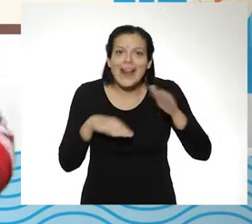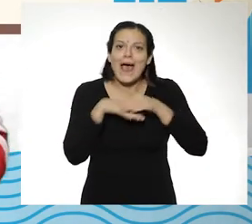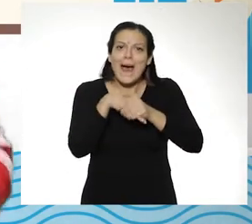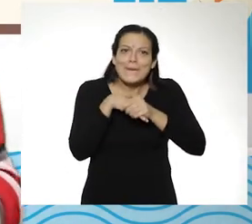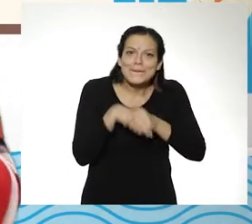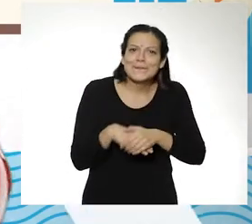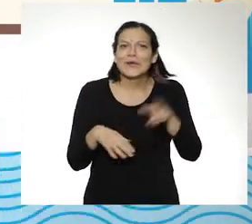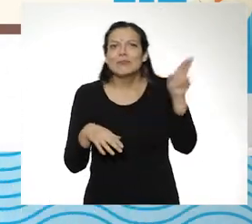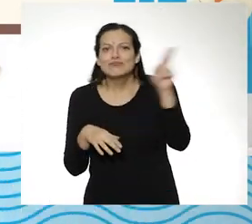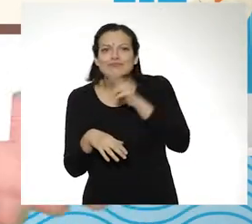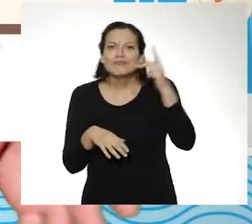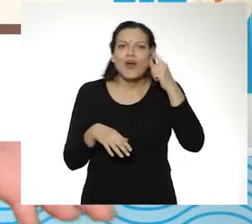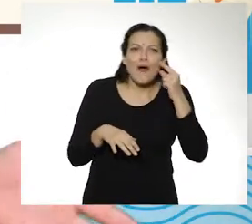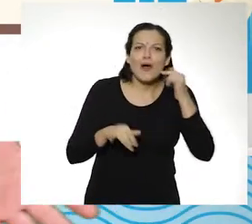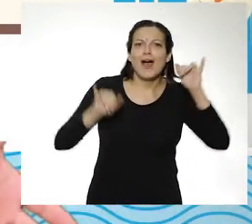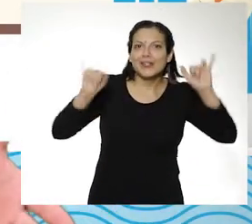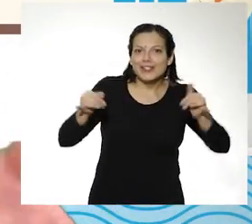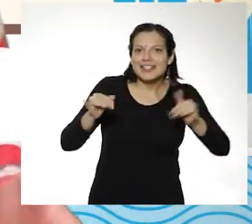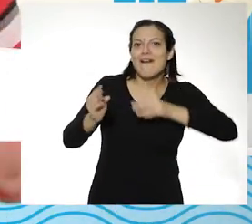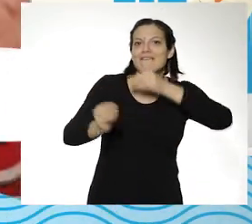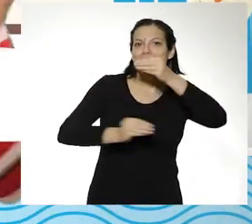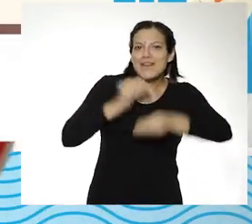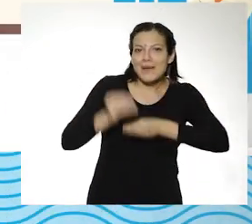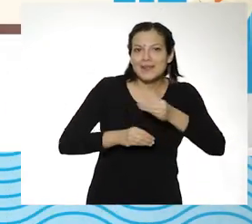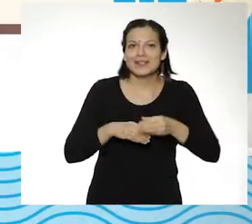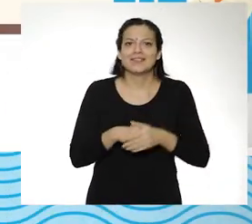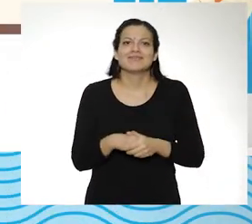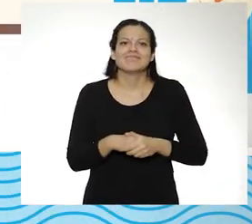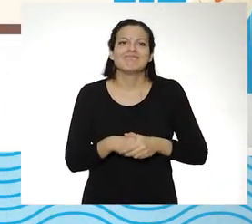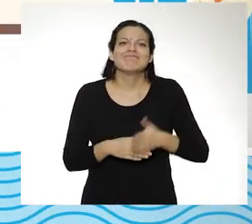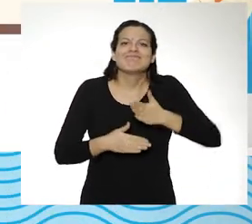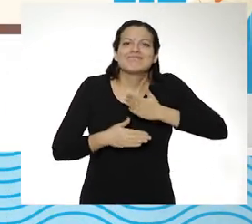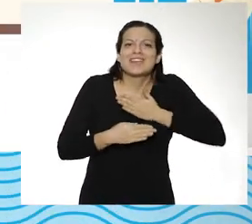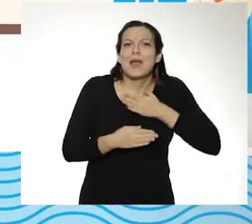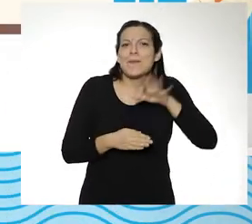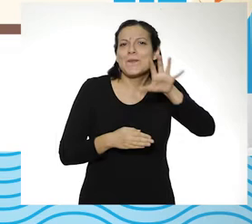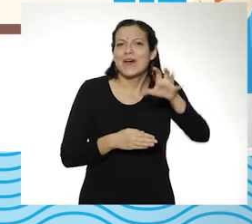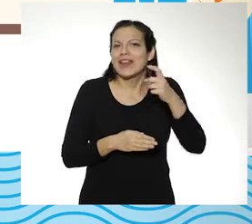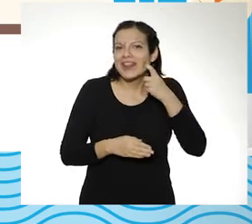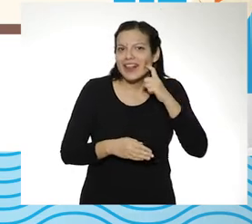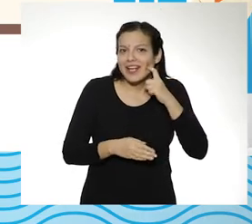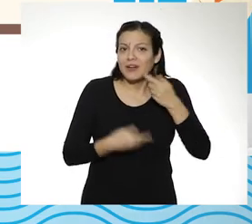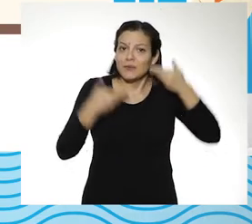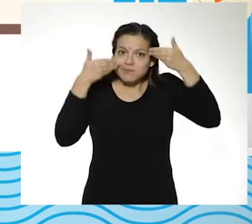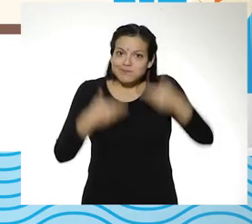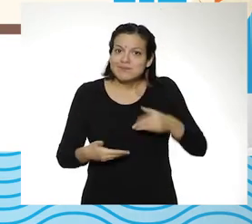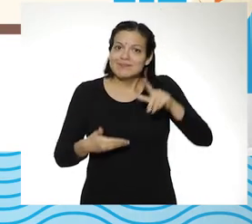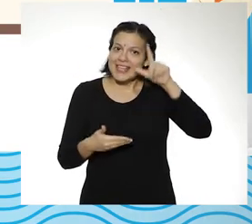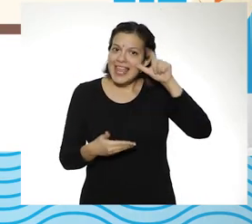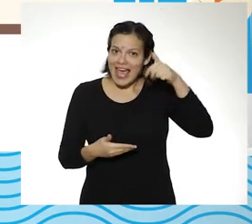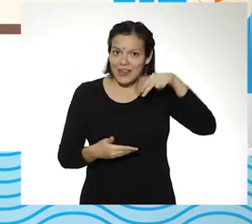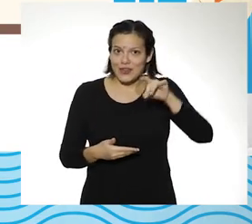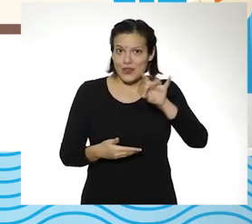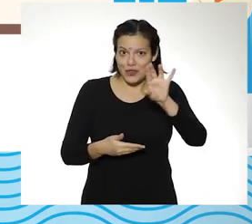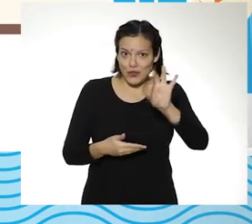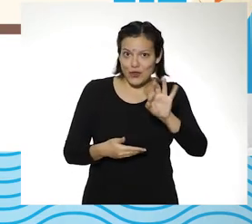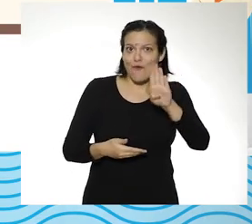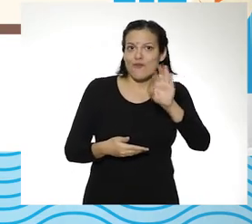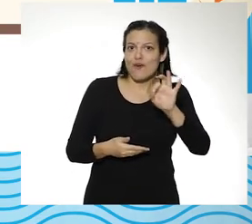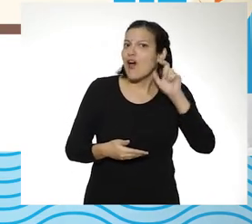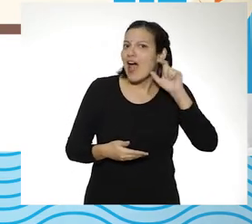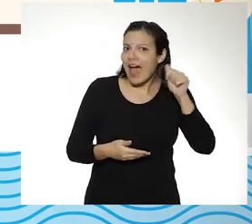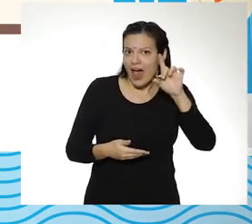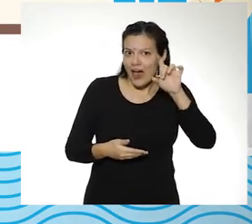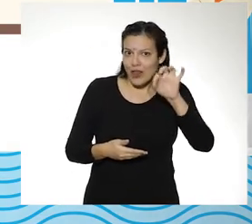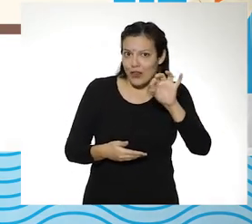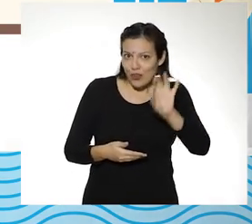amigos, amigas, adolescentes, familia de nuestra querida provincia de Entre Ríos. Yo soy Leandro Bogado y esto es